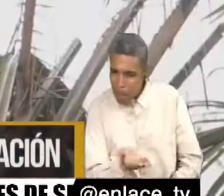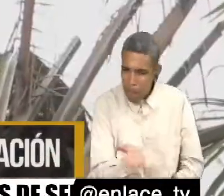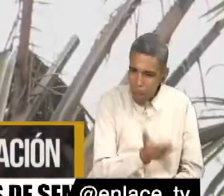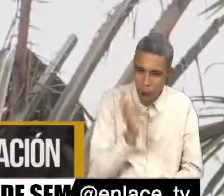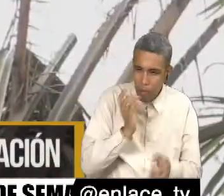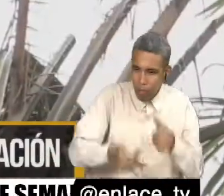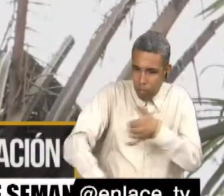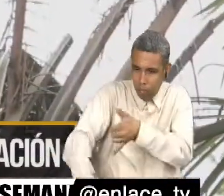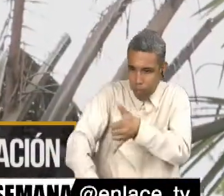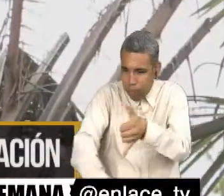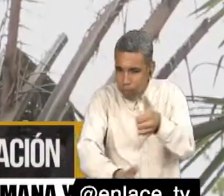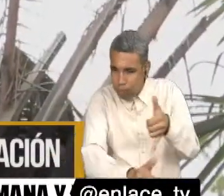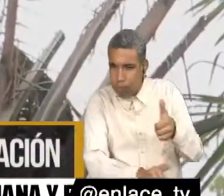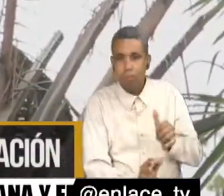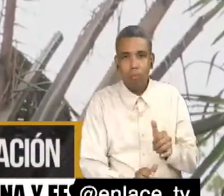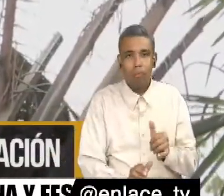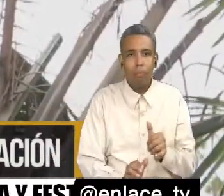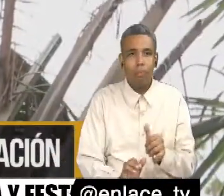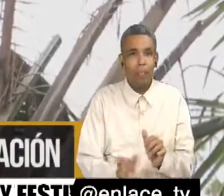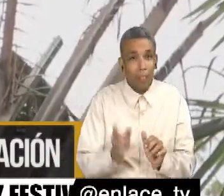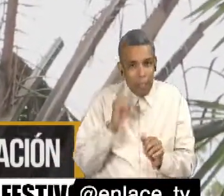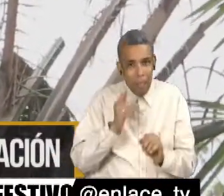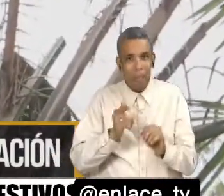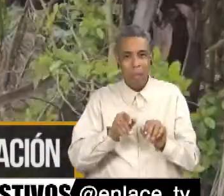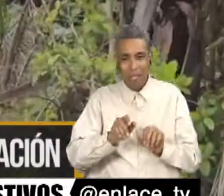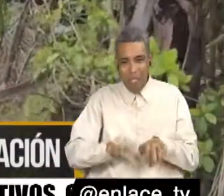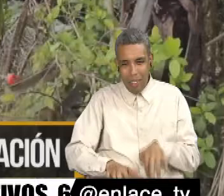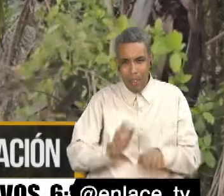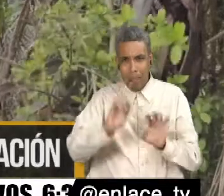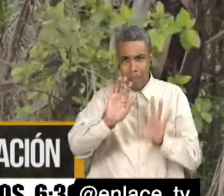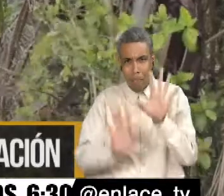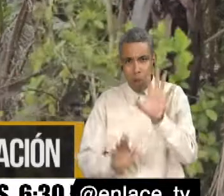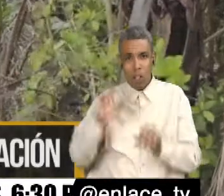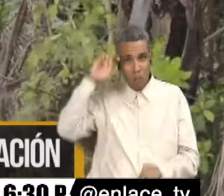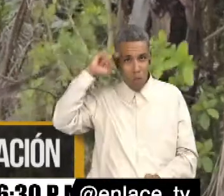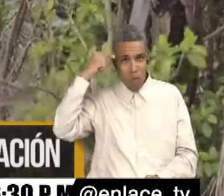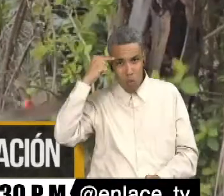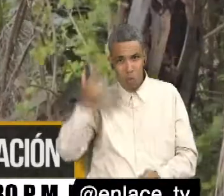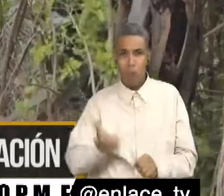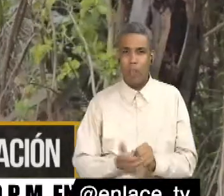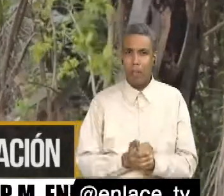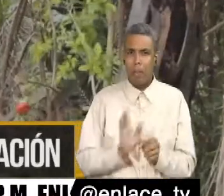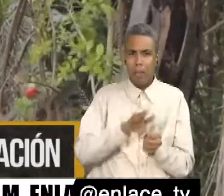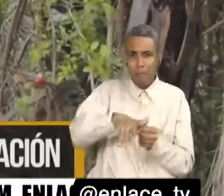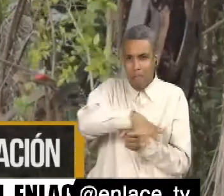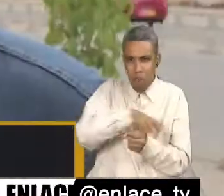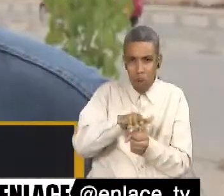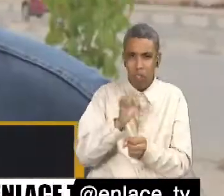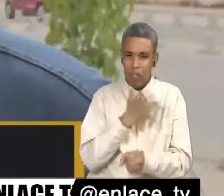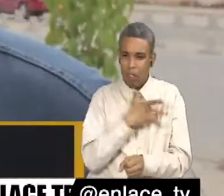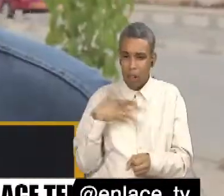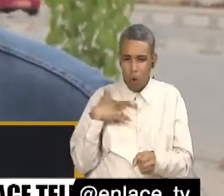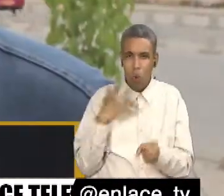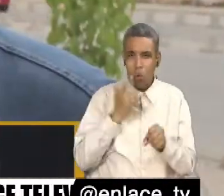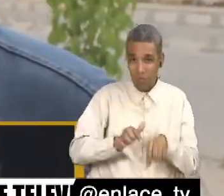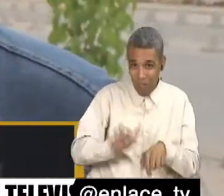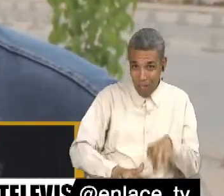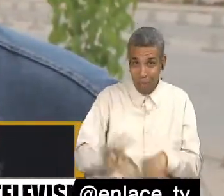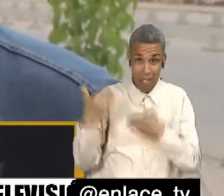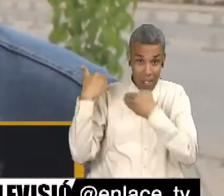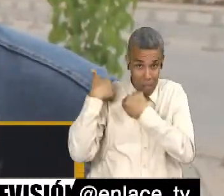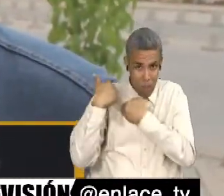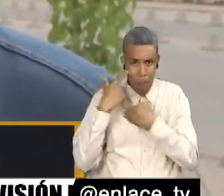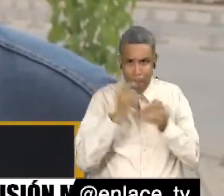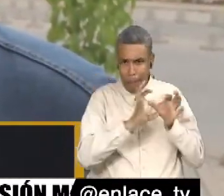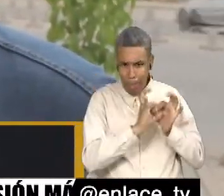las Secretarías de Desarrollo Económico y Social, de Gobierno, Infraestructura, Medio Ambiente y Salud. Entonces esta actividad